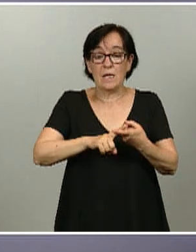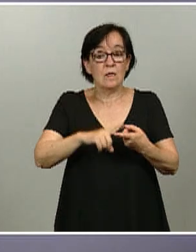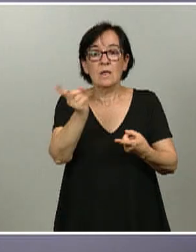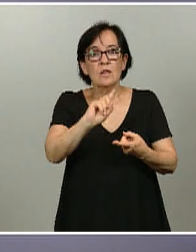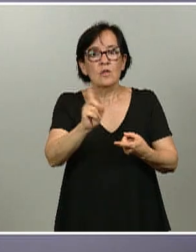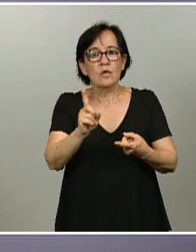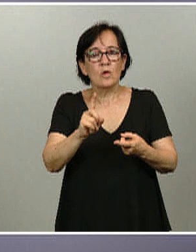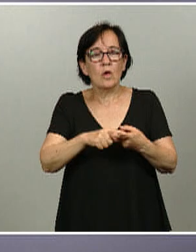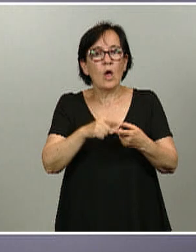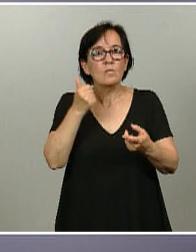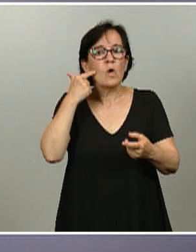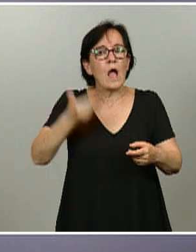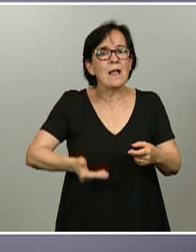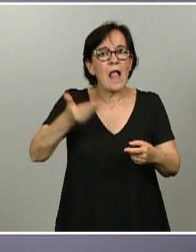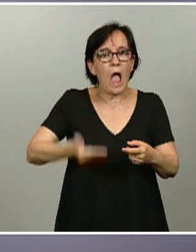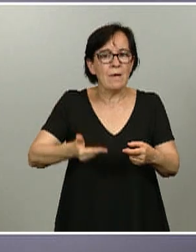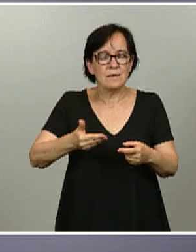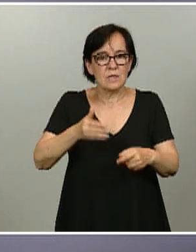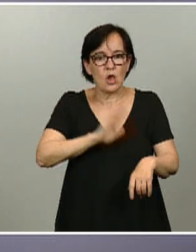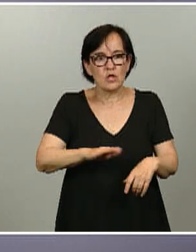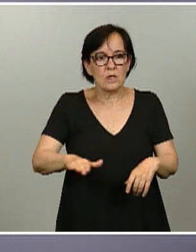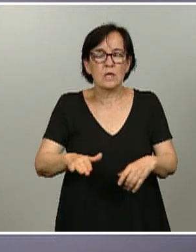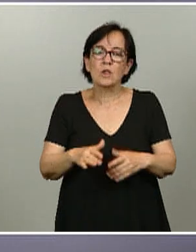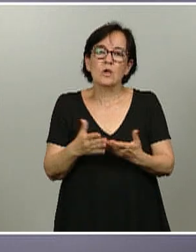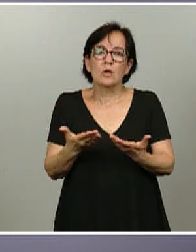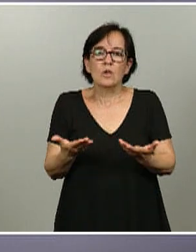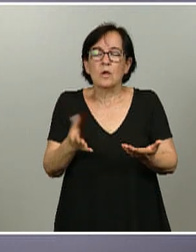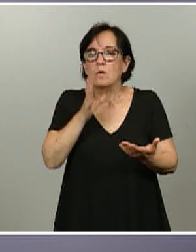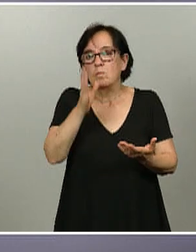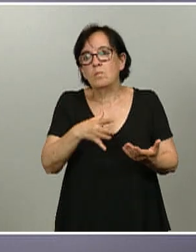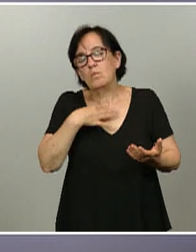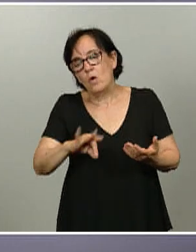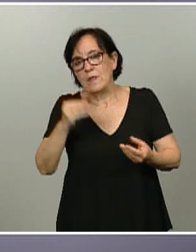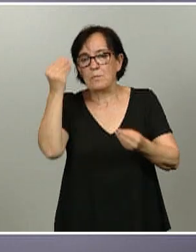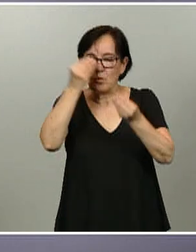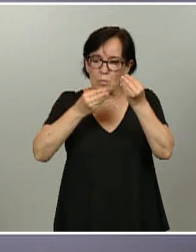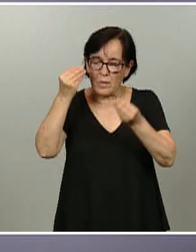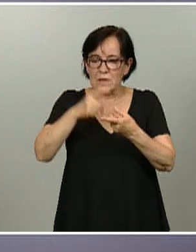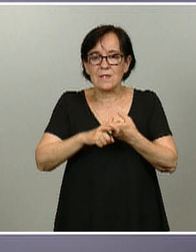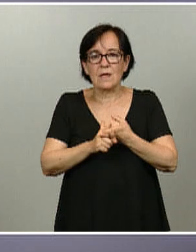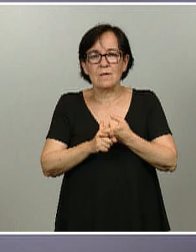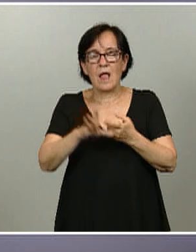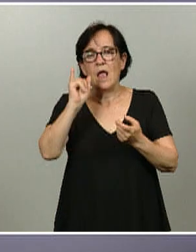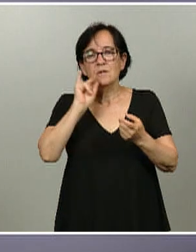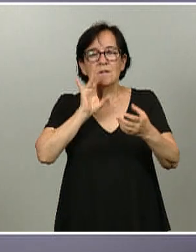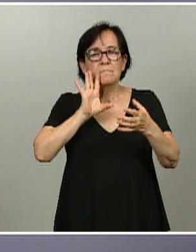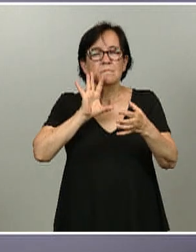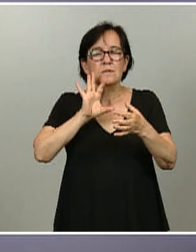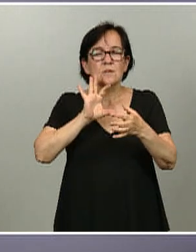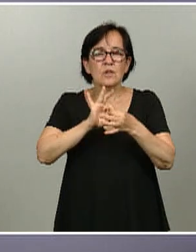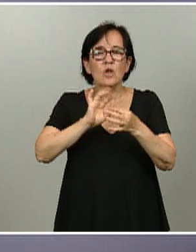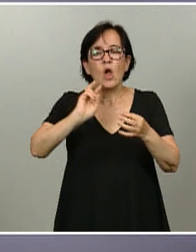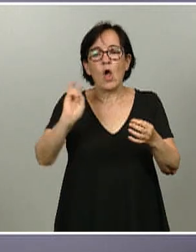tan graves en los niños. Por lo tanto, podríamos pensar que hay alguna relación. Y otros coronavirus que